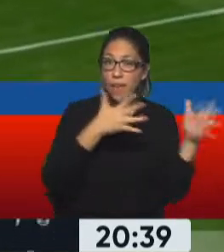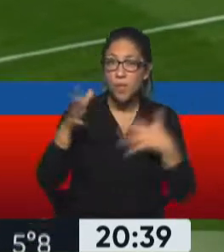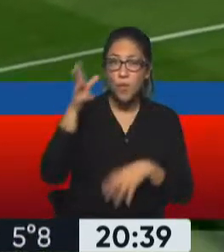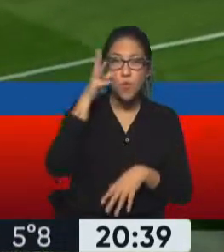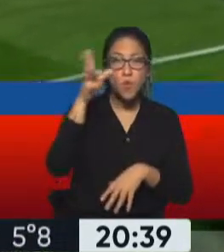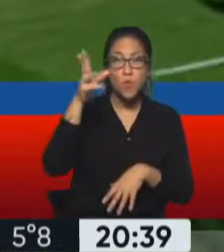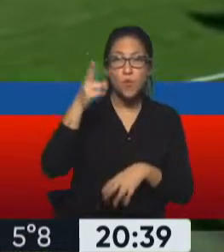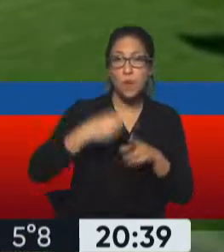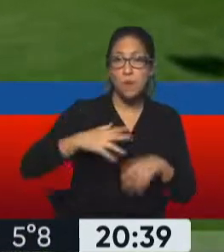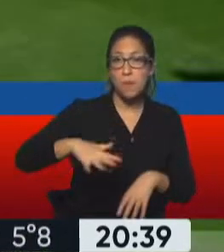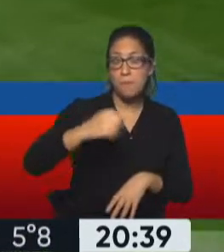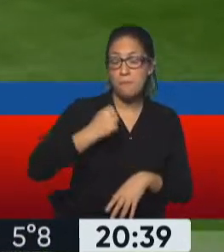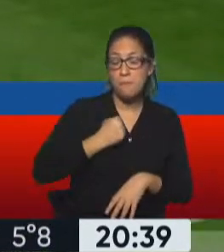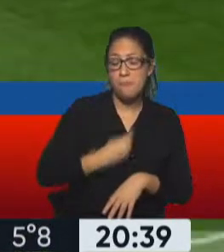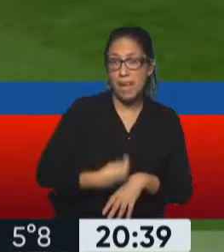en Parque Patricios,